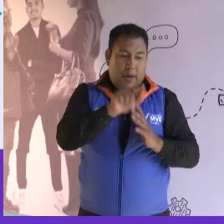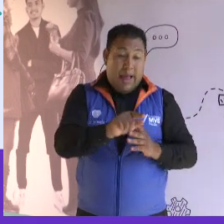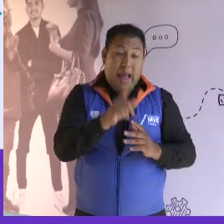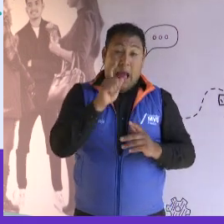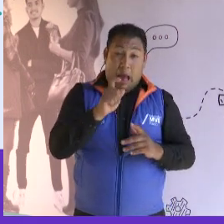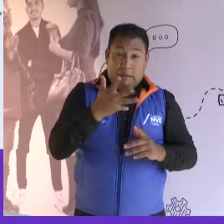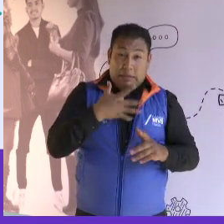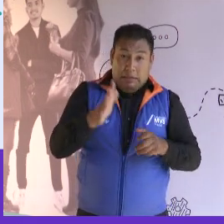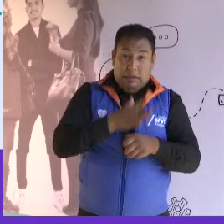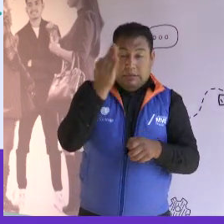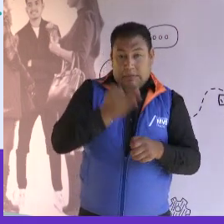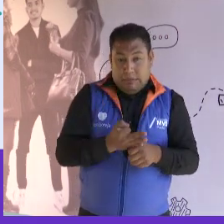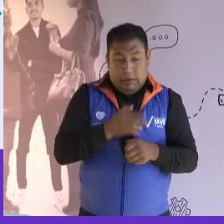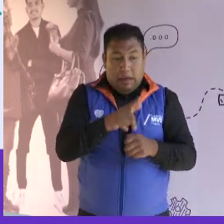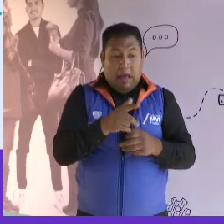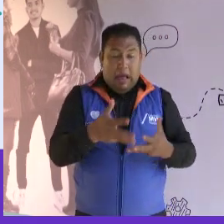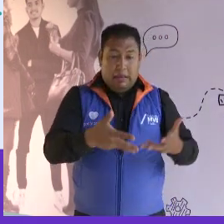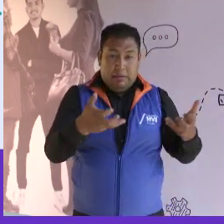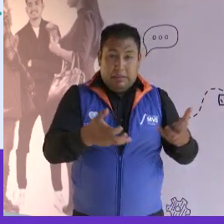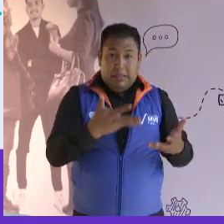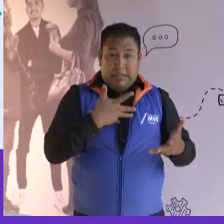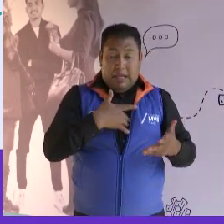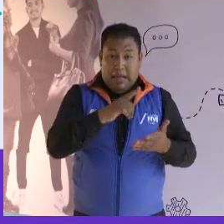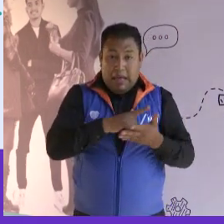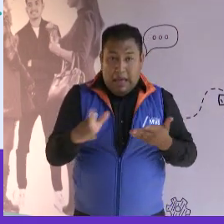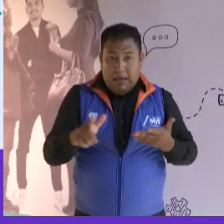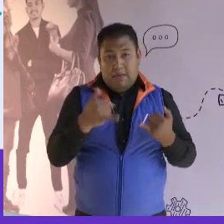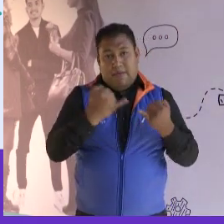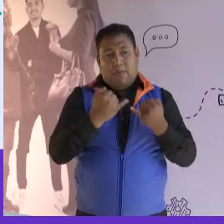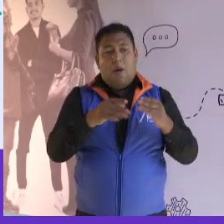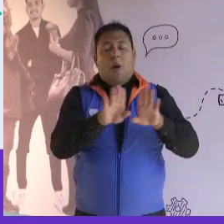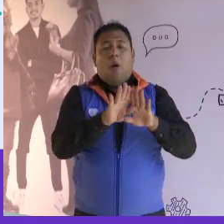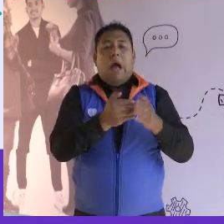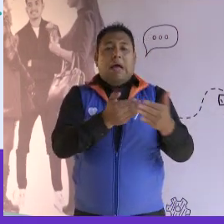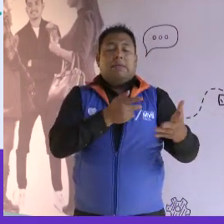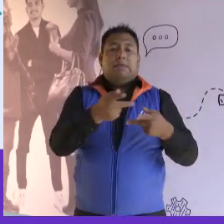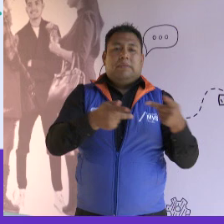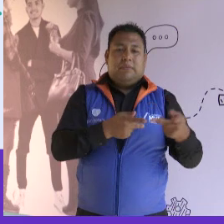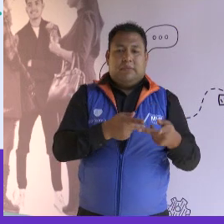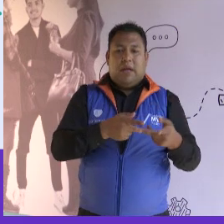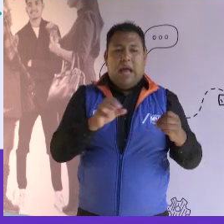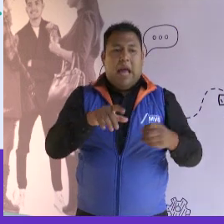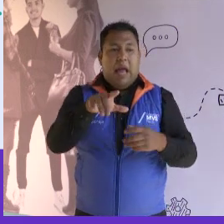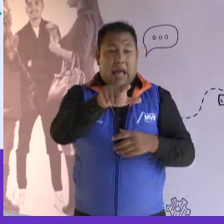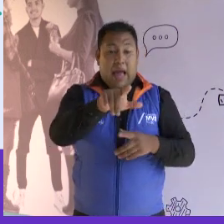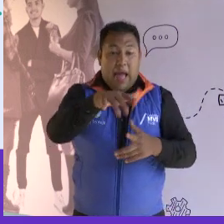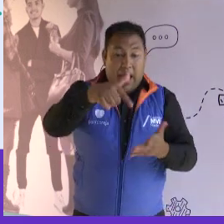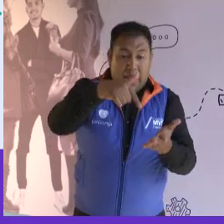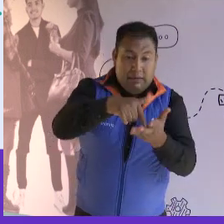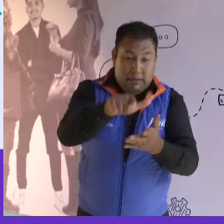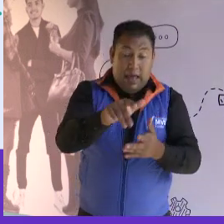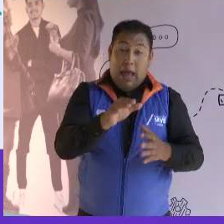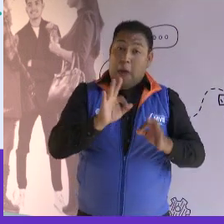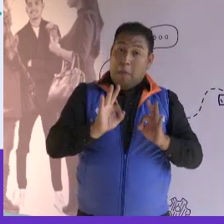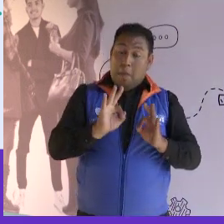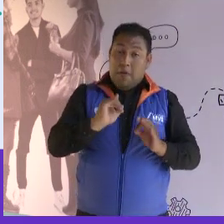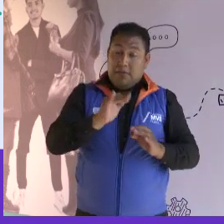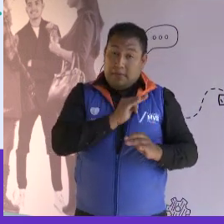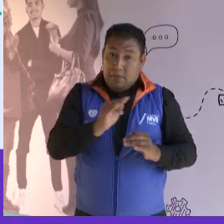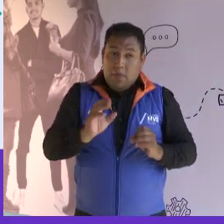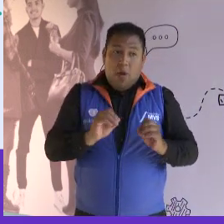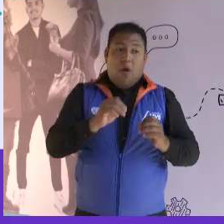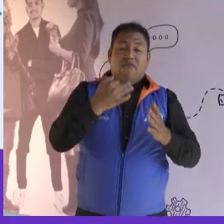capturado, comunidades que desarrollan capacidades y ese tipo de cuestiones. Entonces ahí entra otra vez la cooperación y